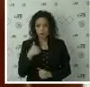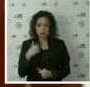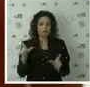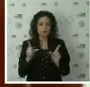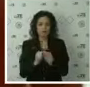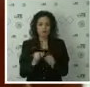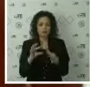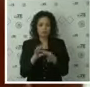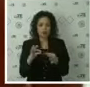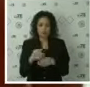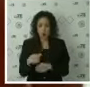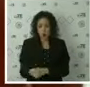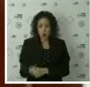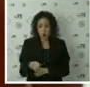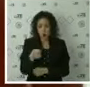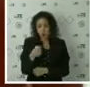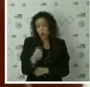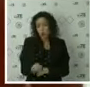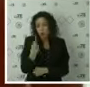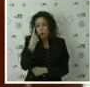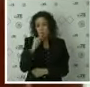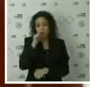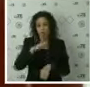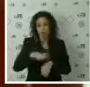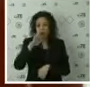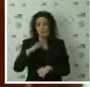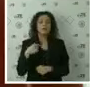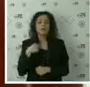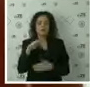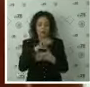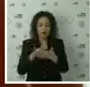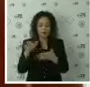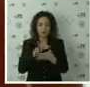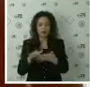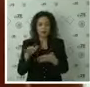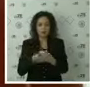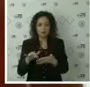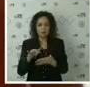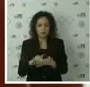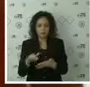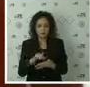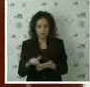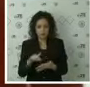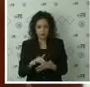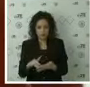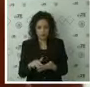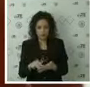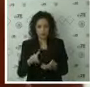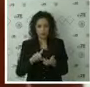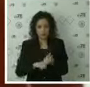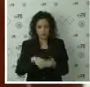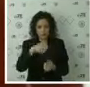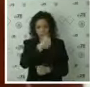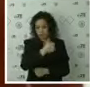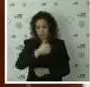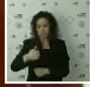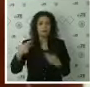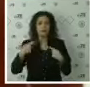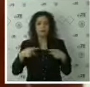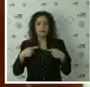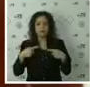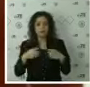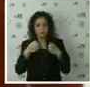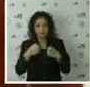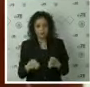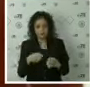una vez en este inter del webinar, me permitiría leer alguna semblanza curricular de las personas que hemos